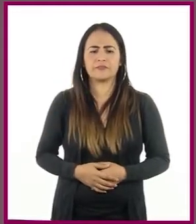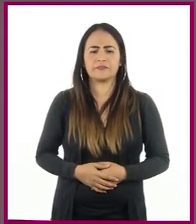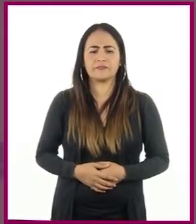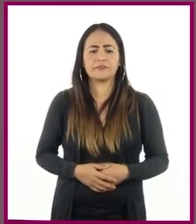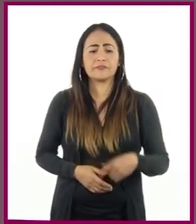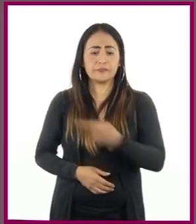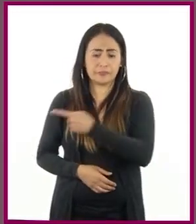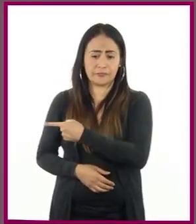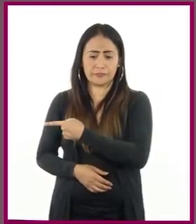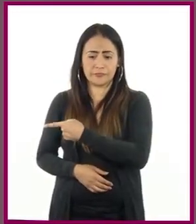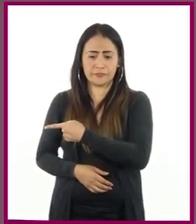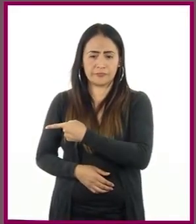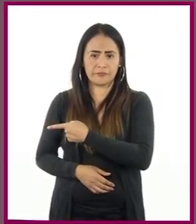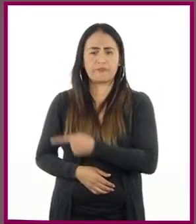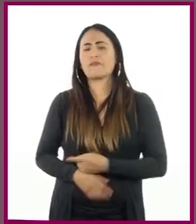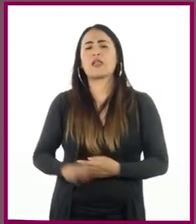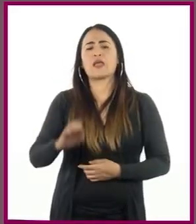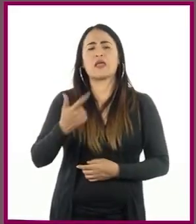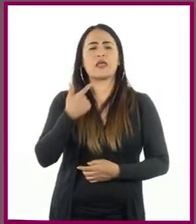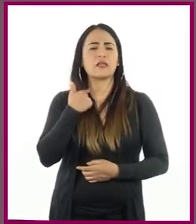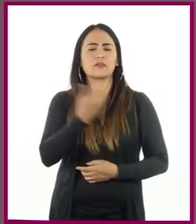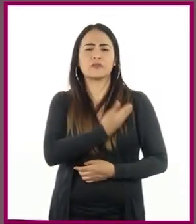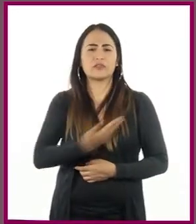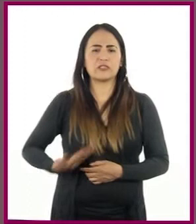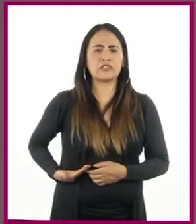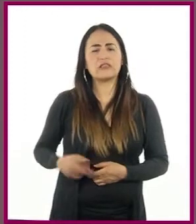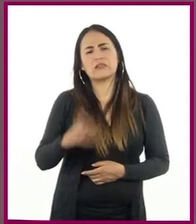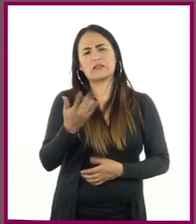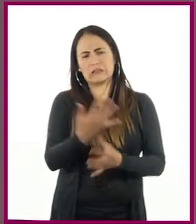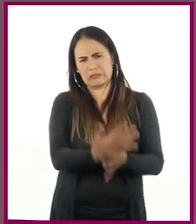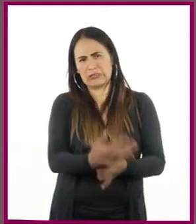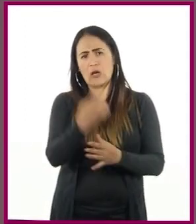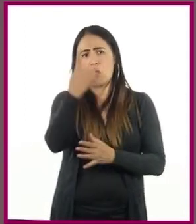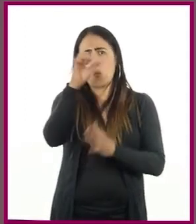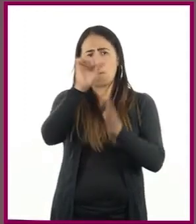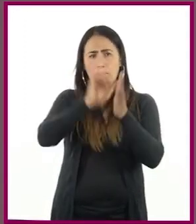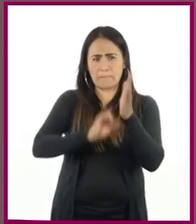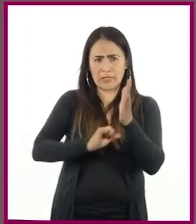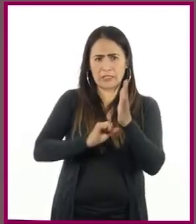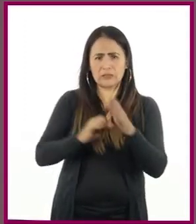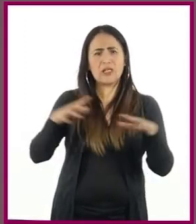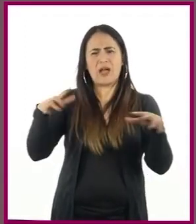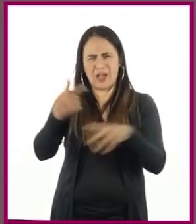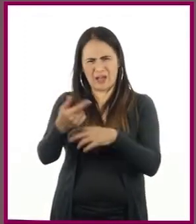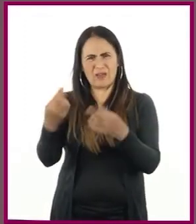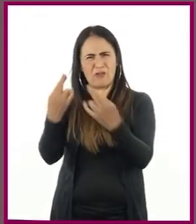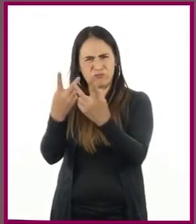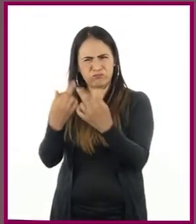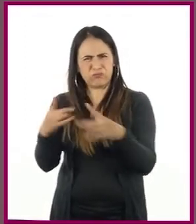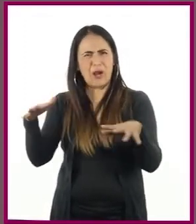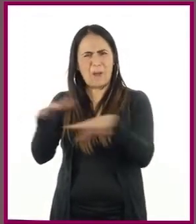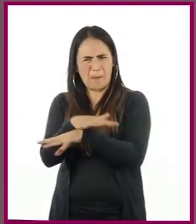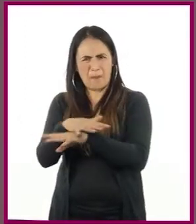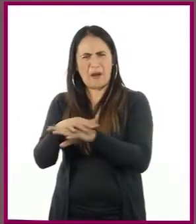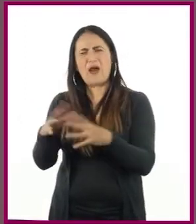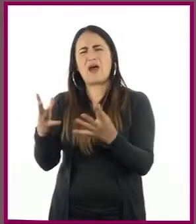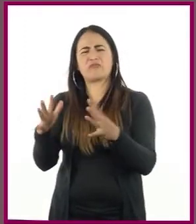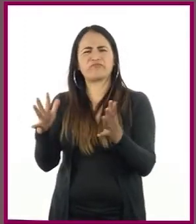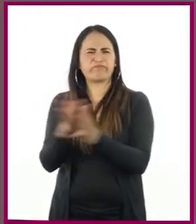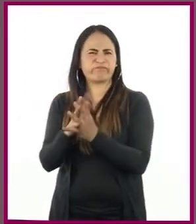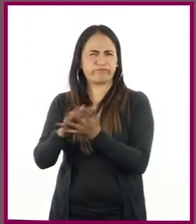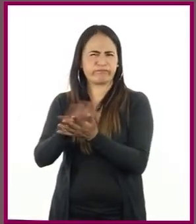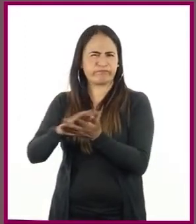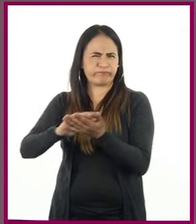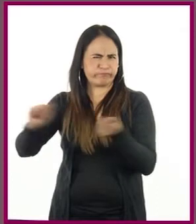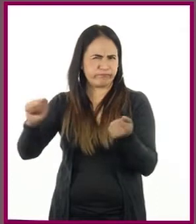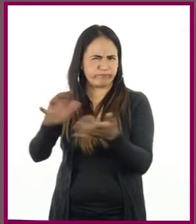el presidente Johnson, destruiría en un mes las industrias y caminos del Vietnam del Norte que estaban apoyando al Viet Cong.